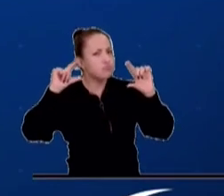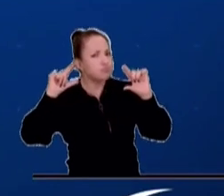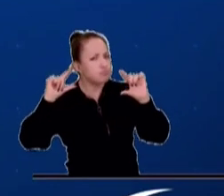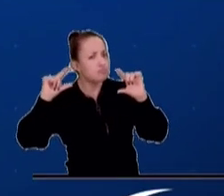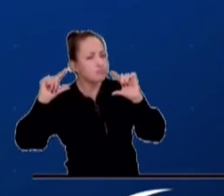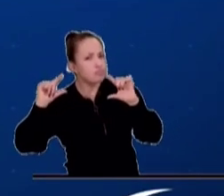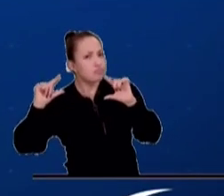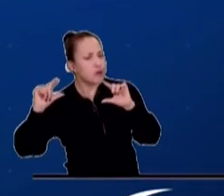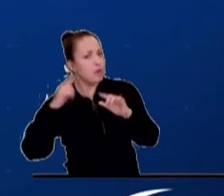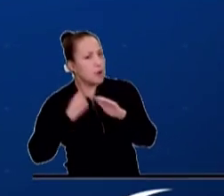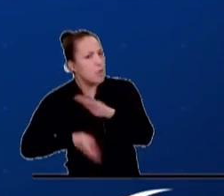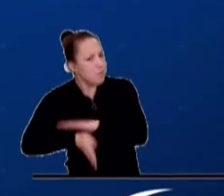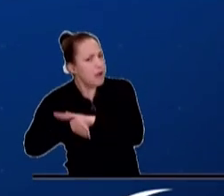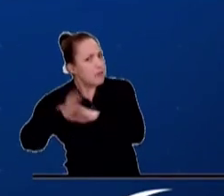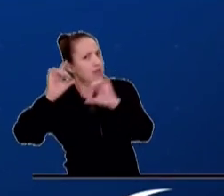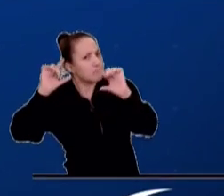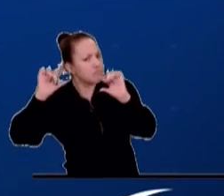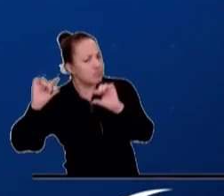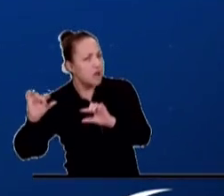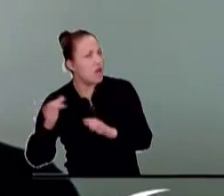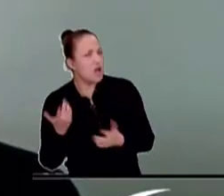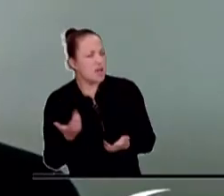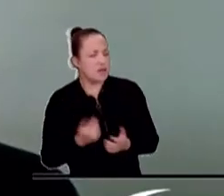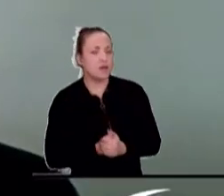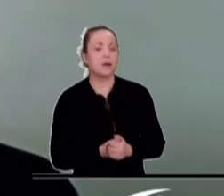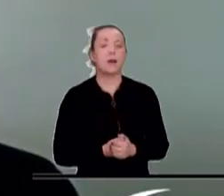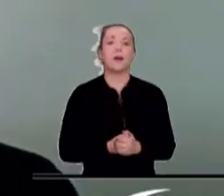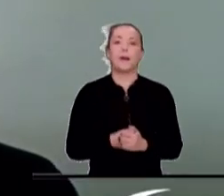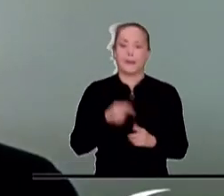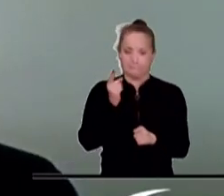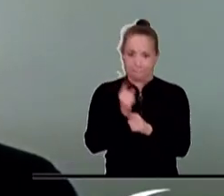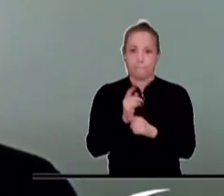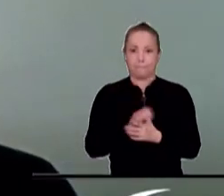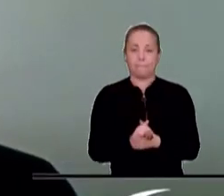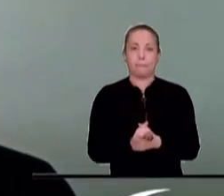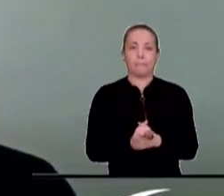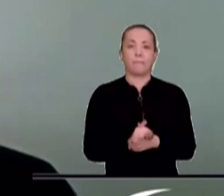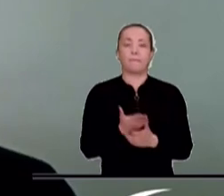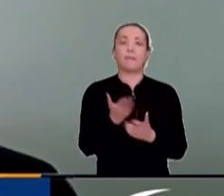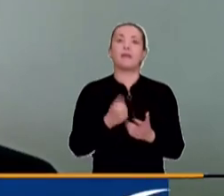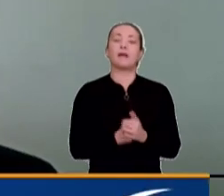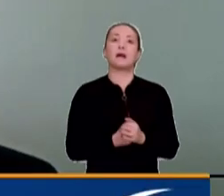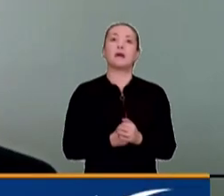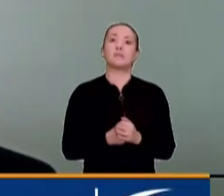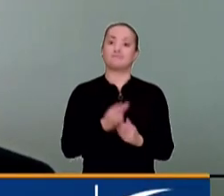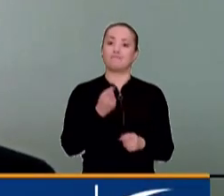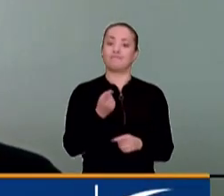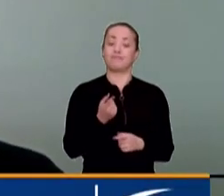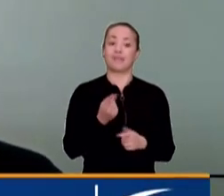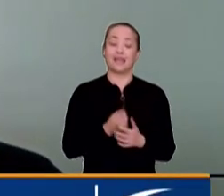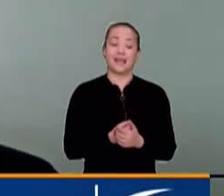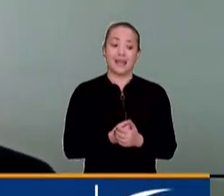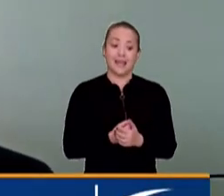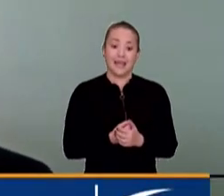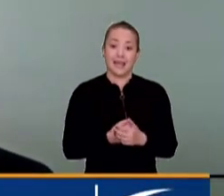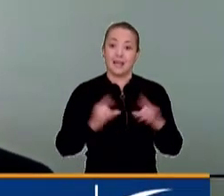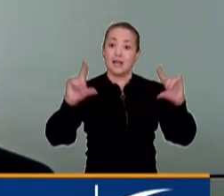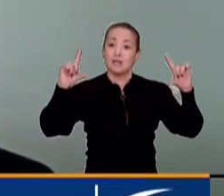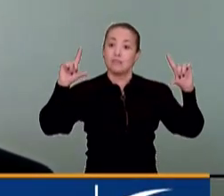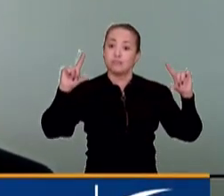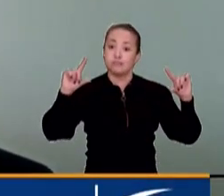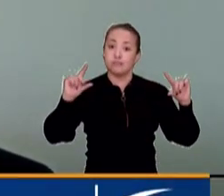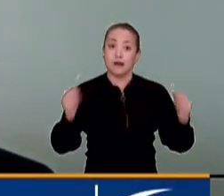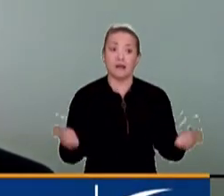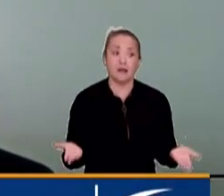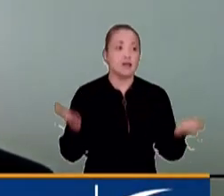últimas siga bajando. Sí, Alejandra, y la inflación está bajando porque hace